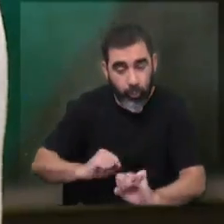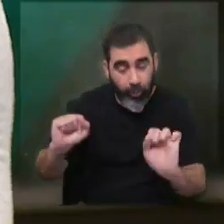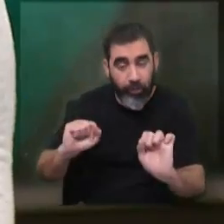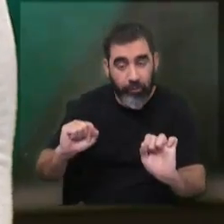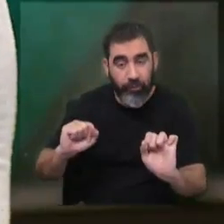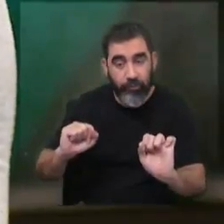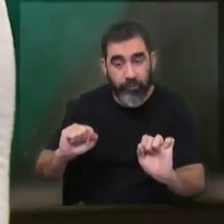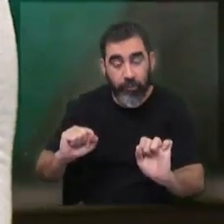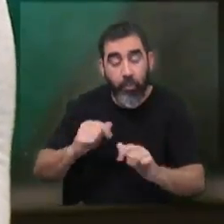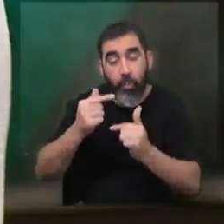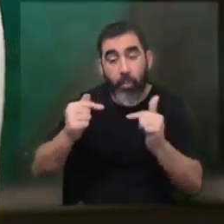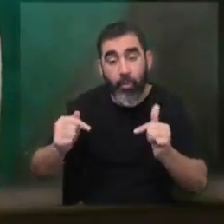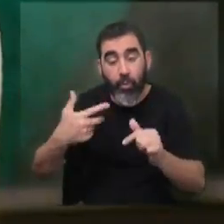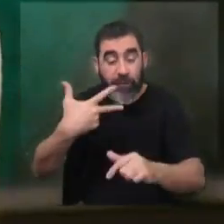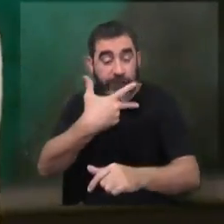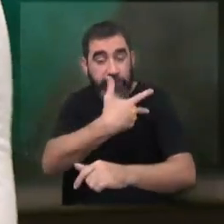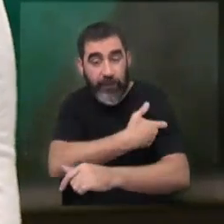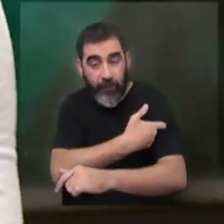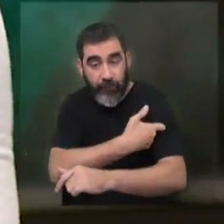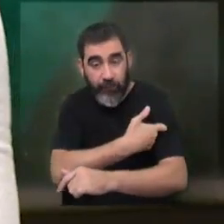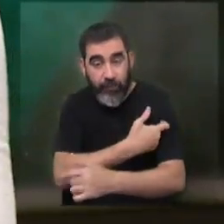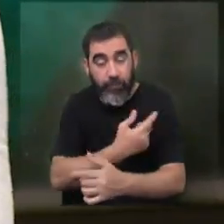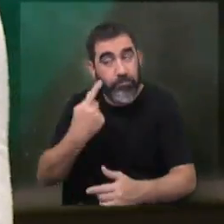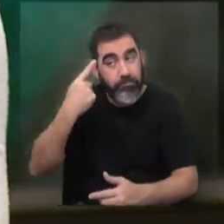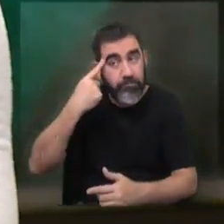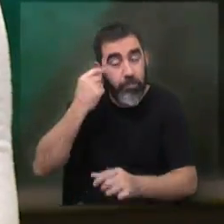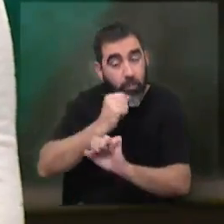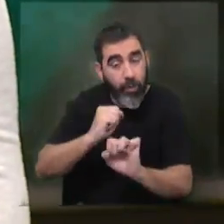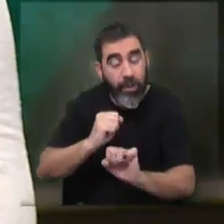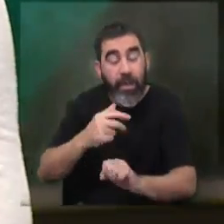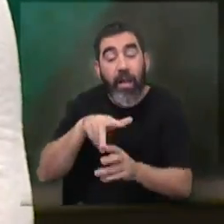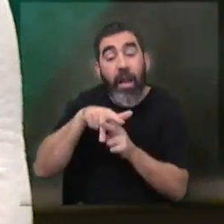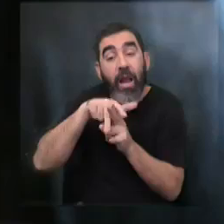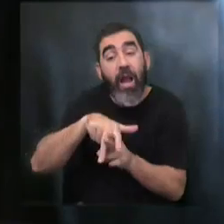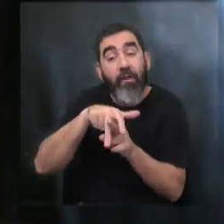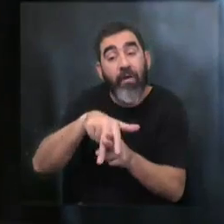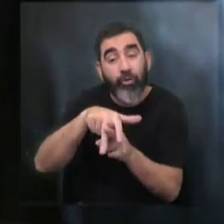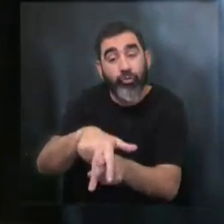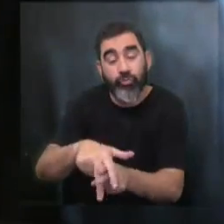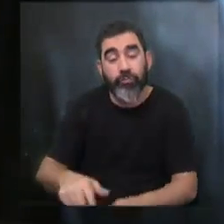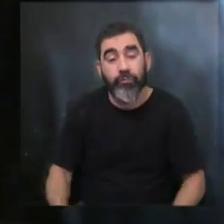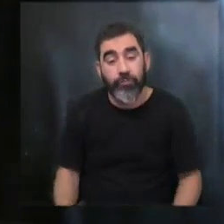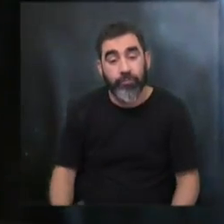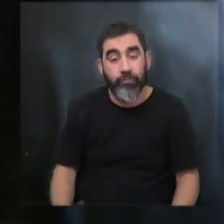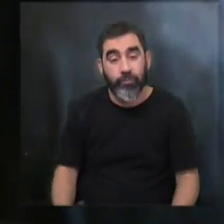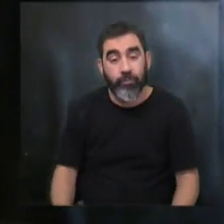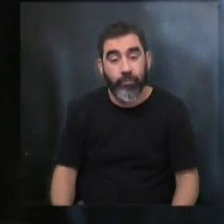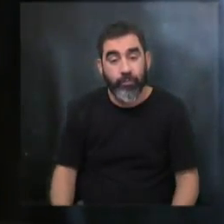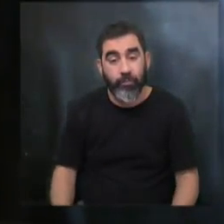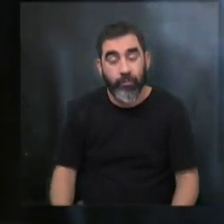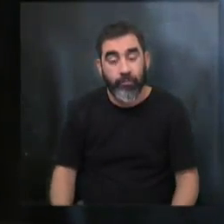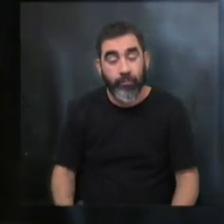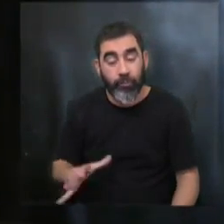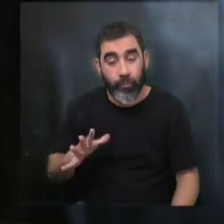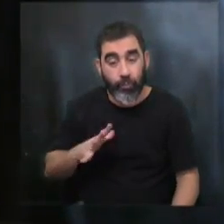de hacer un producto inyectable, que es un poco en lo que estamos pensando en equinos. Ah, ok. Hoy, digamos, todavía no se